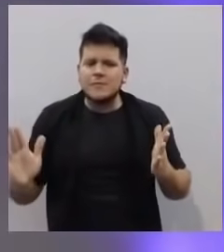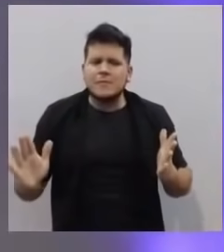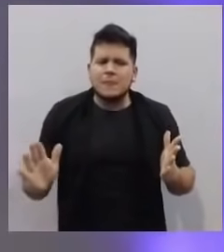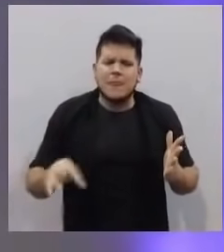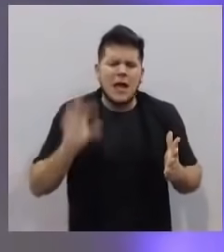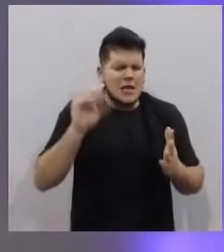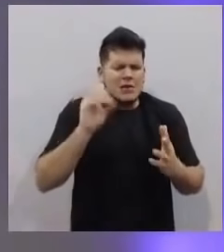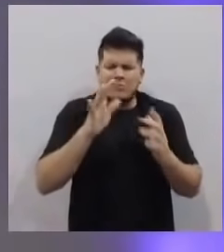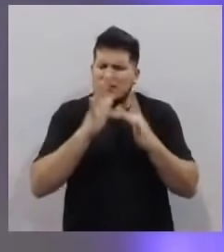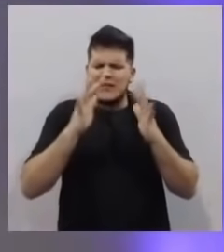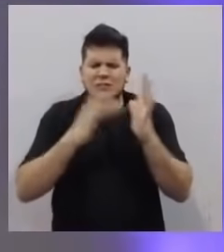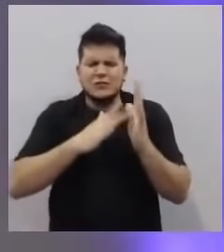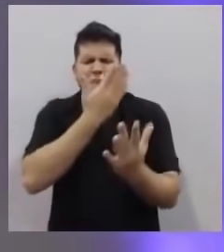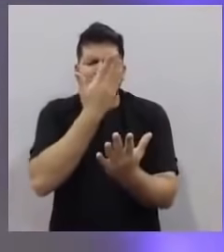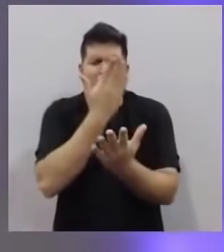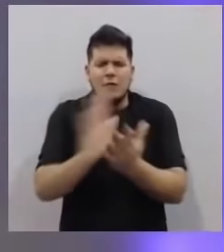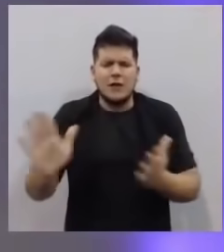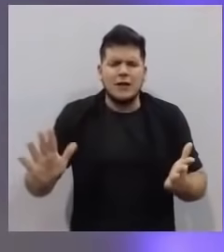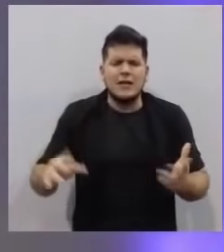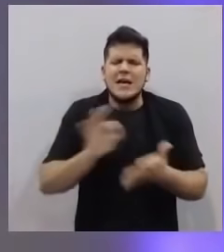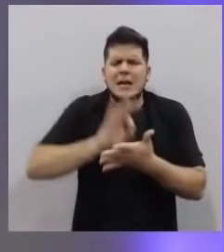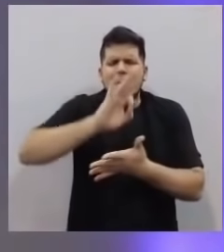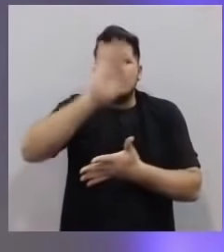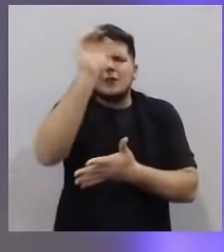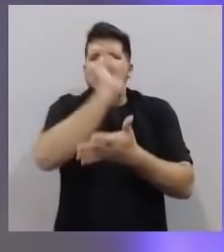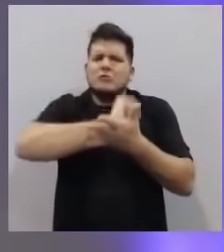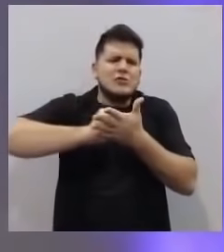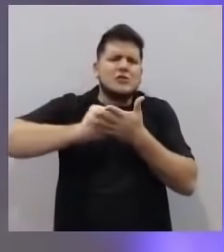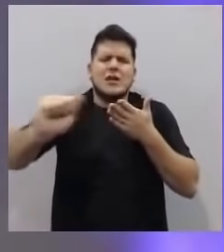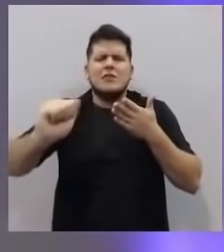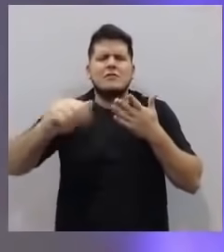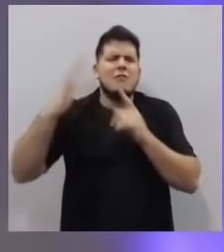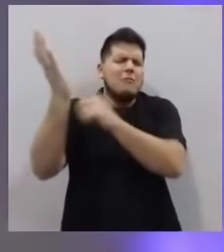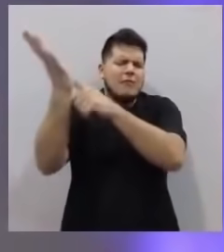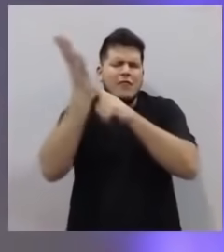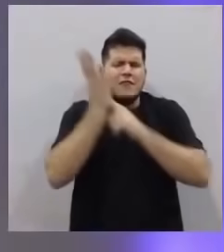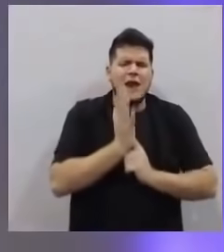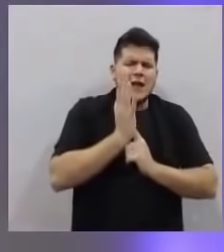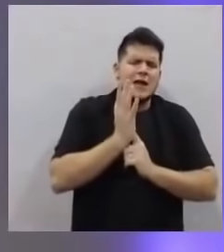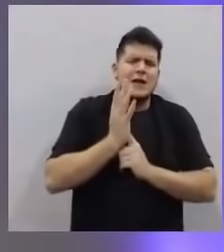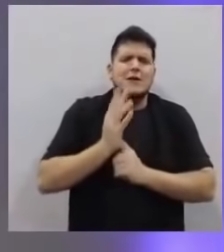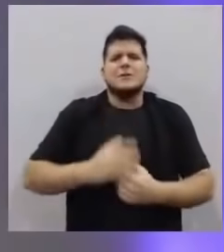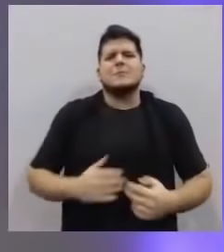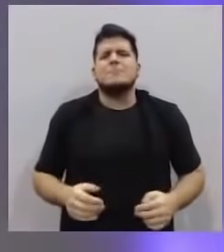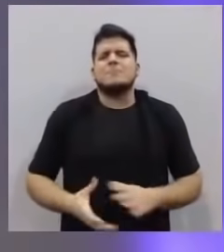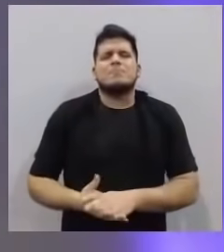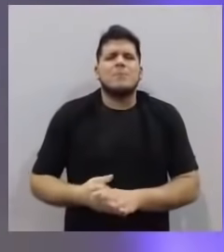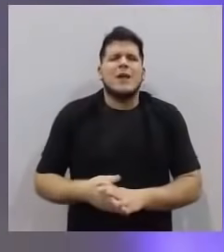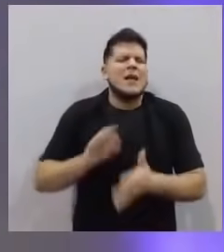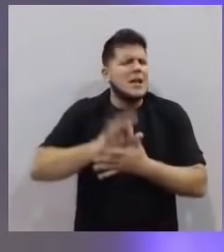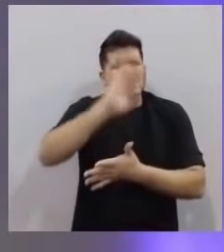infierno y en el espíritu santo señor que podamos tener revelación discernimiento señor y